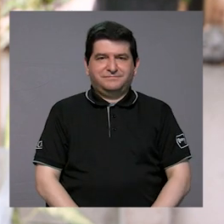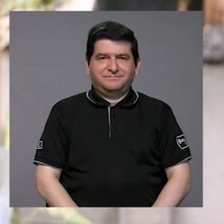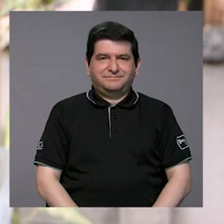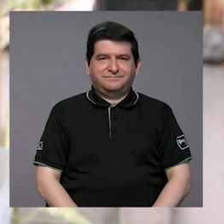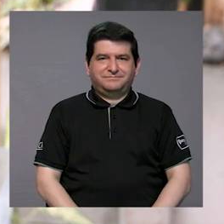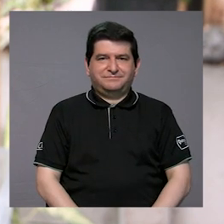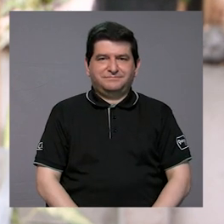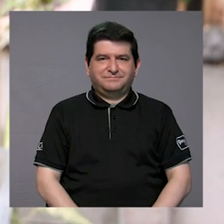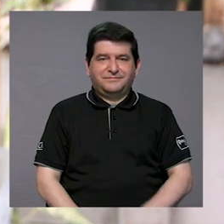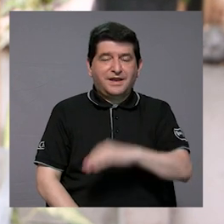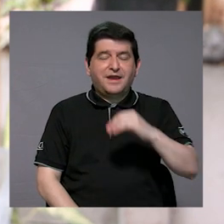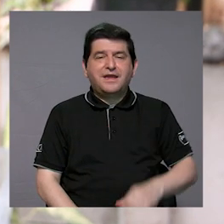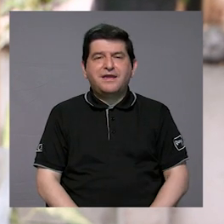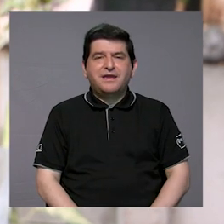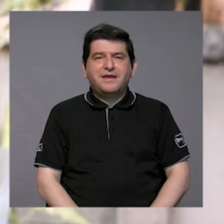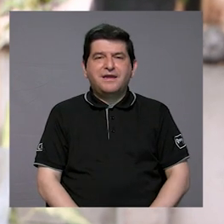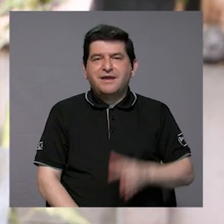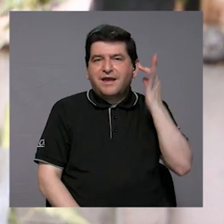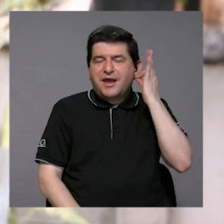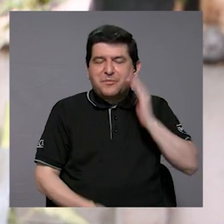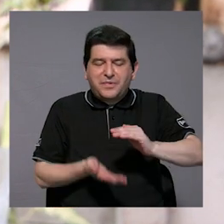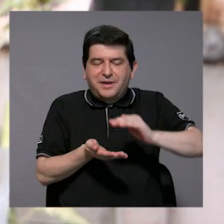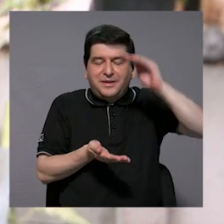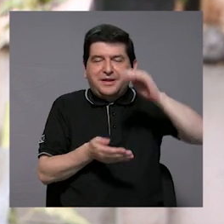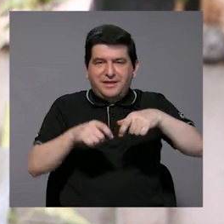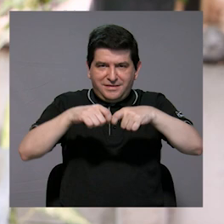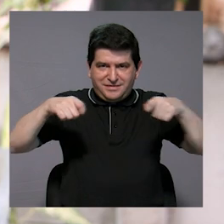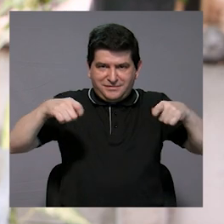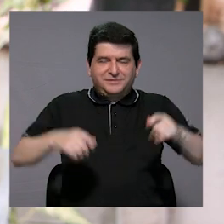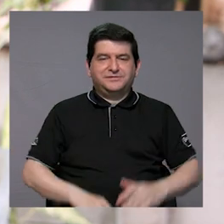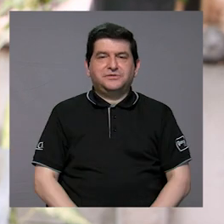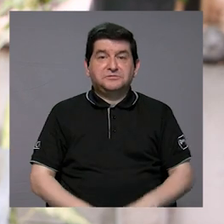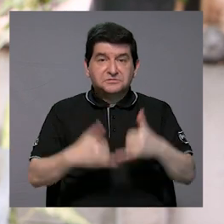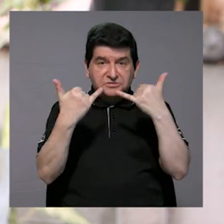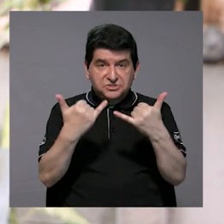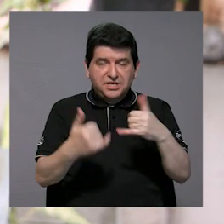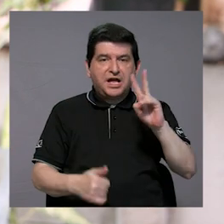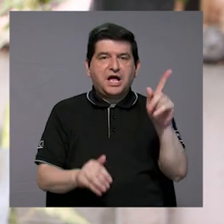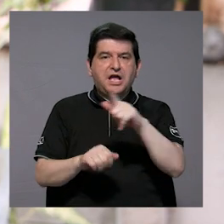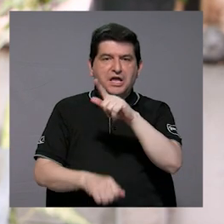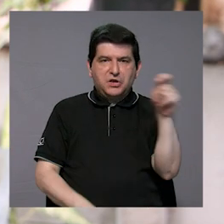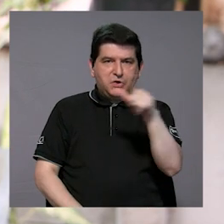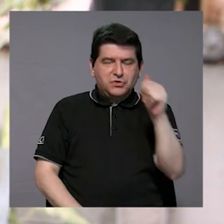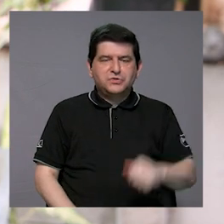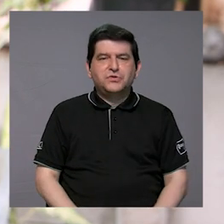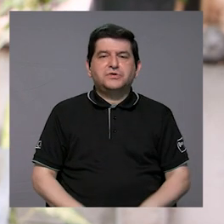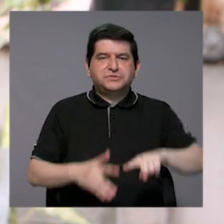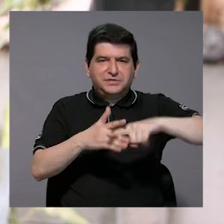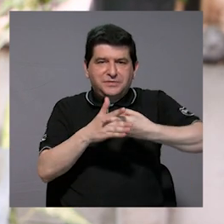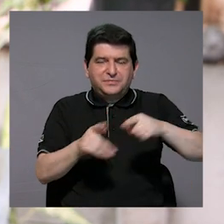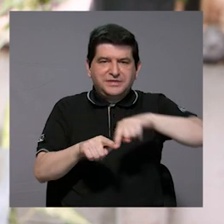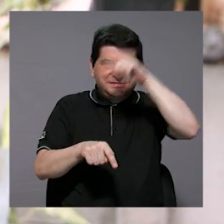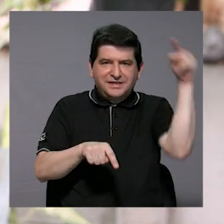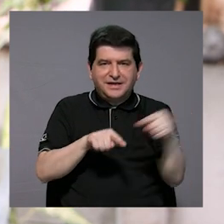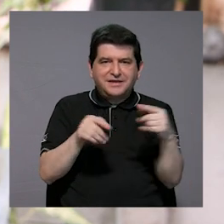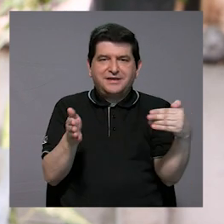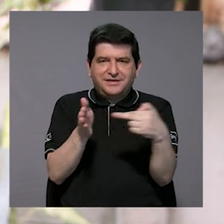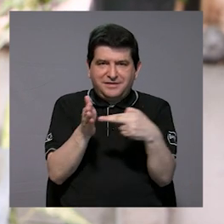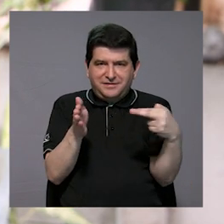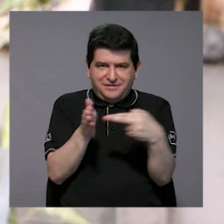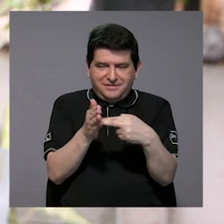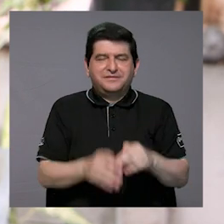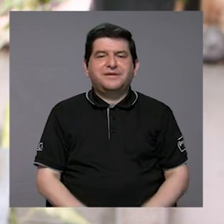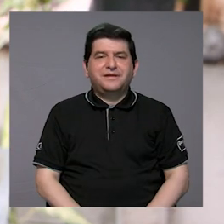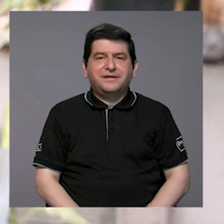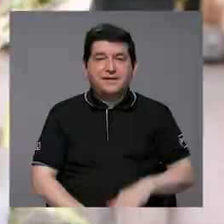con las alas, ellos cantan. Y la hembra es un poquito más grande, entonces a los 2 meses ellos ya